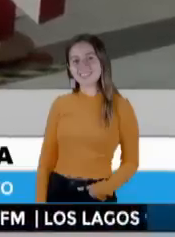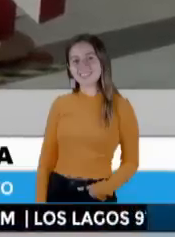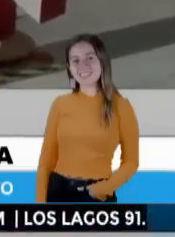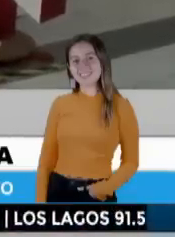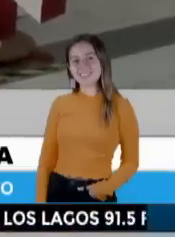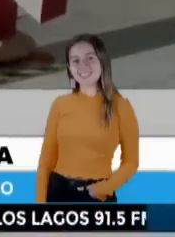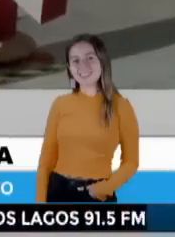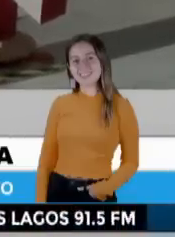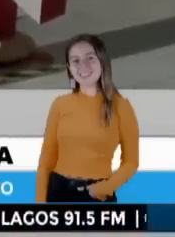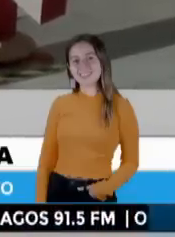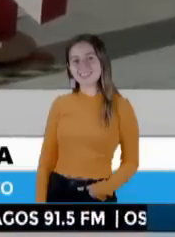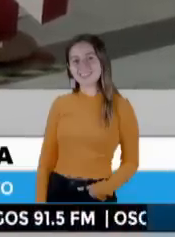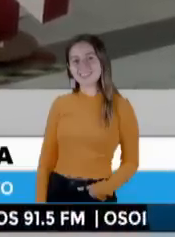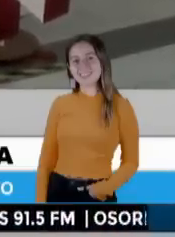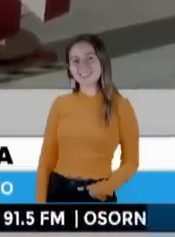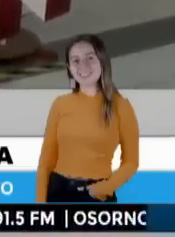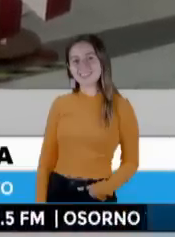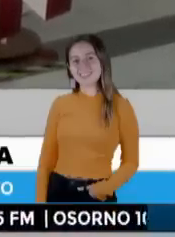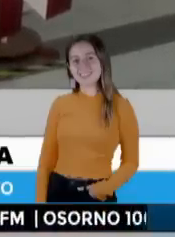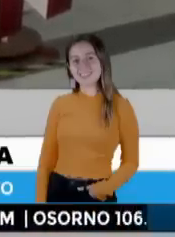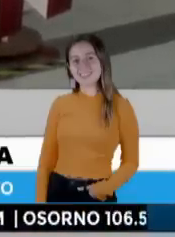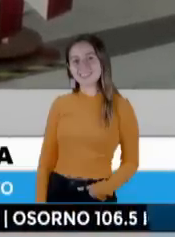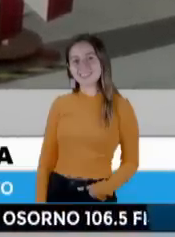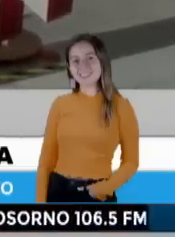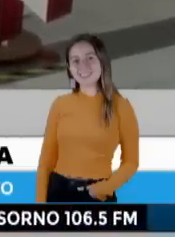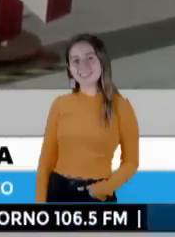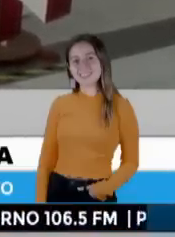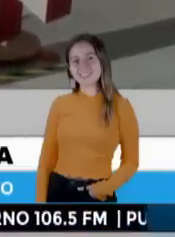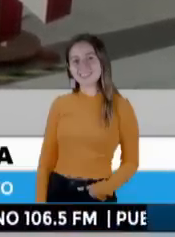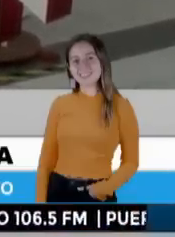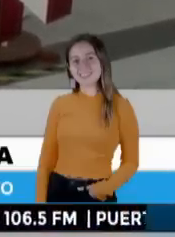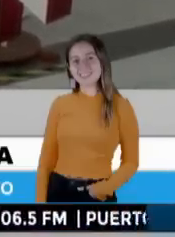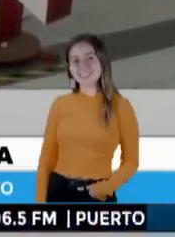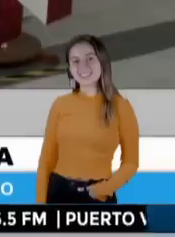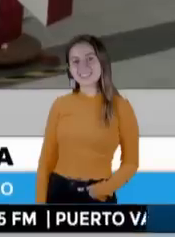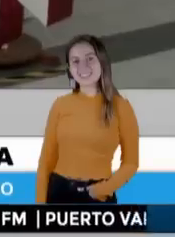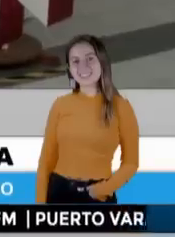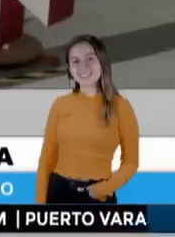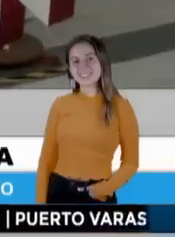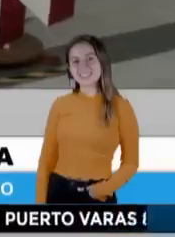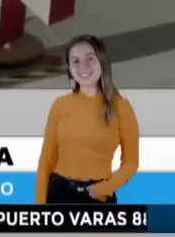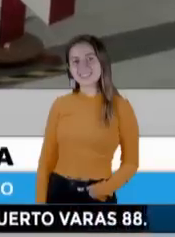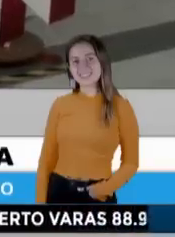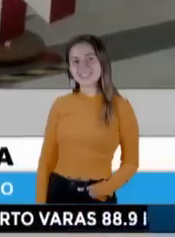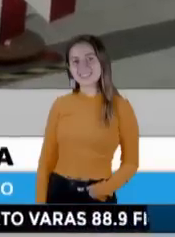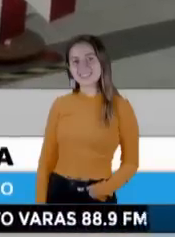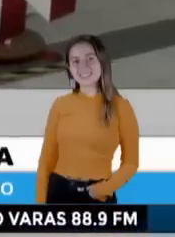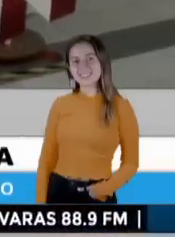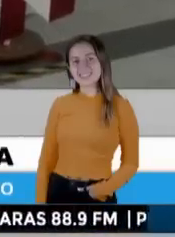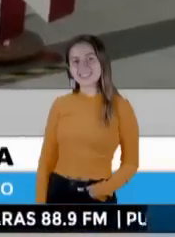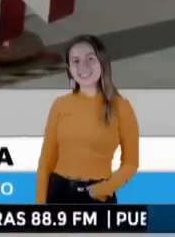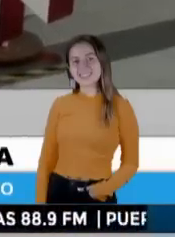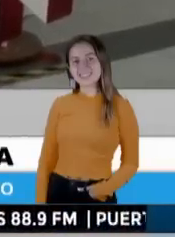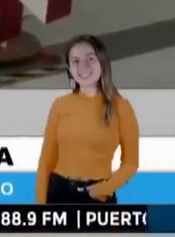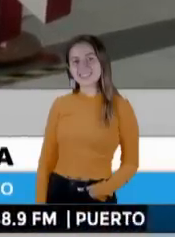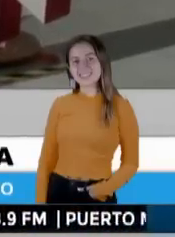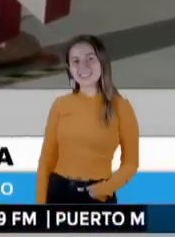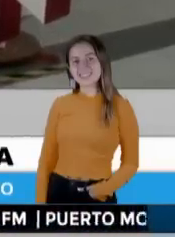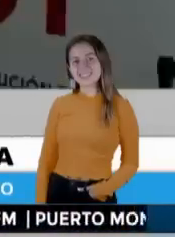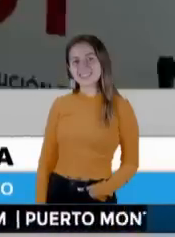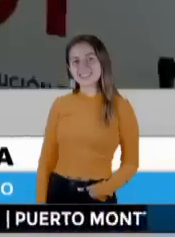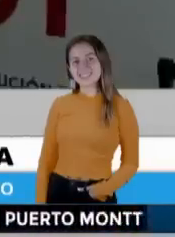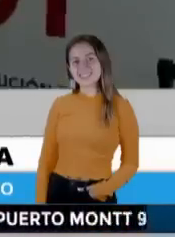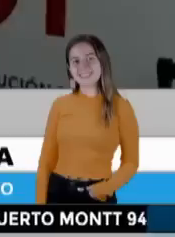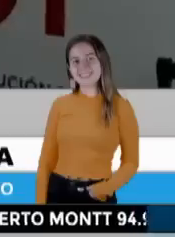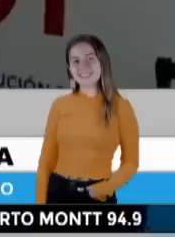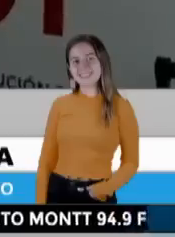se dan, cuáles son las réplicas, en fin, es muy extraño esta... Bueno, son 390 dirigentes que van a discutir a puerta cerrada. En el fondo eso